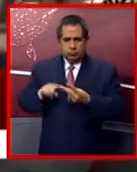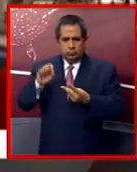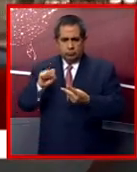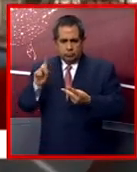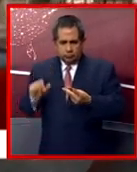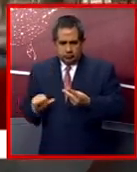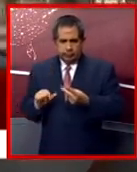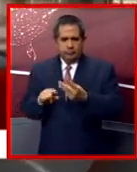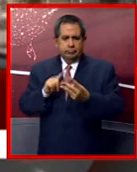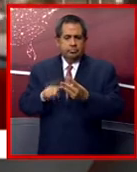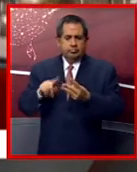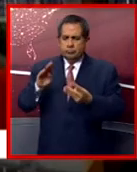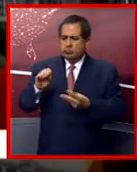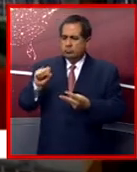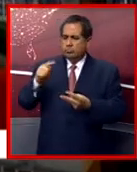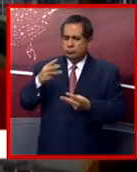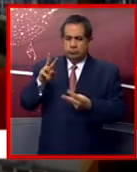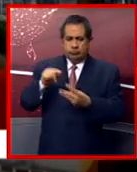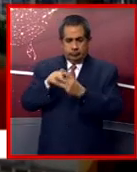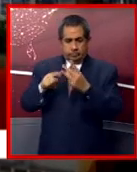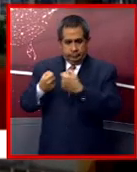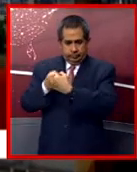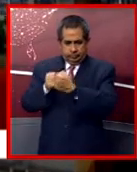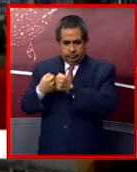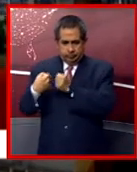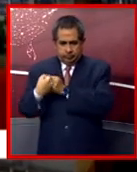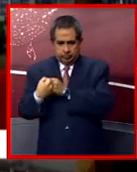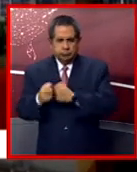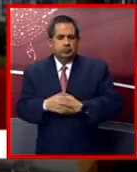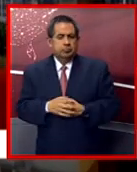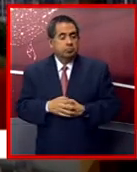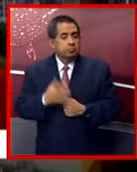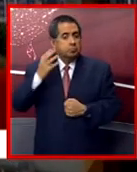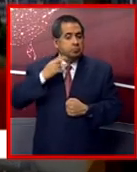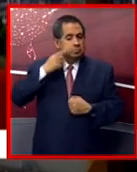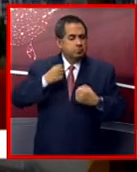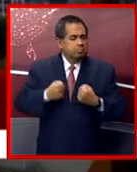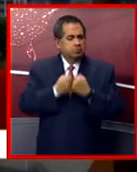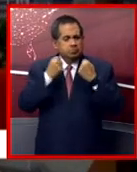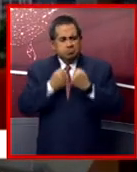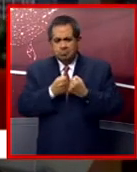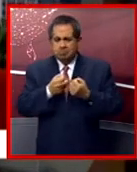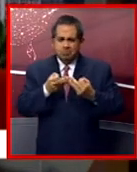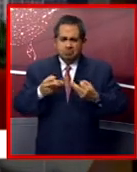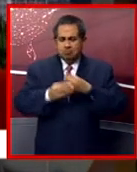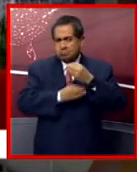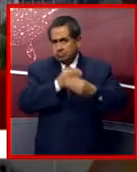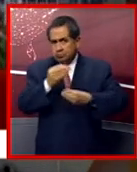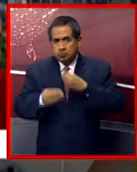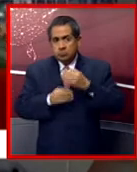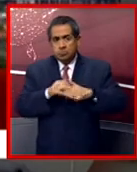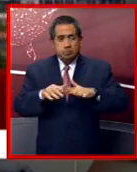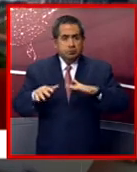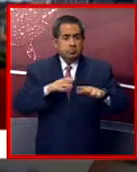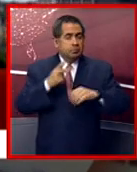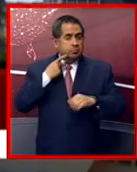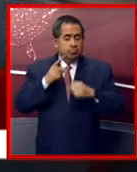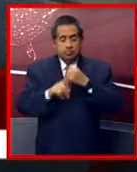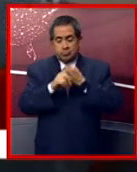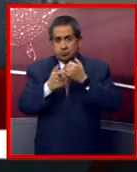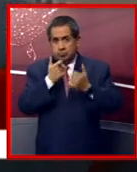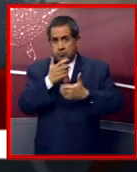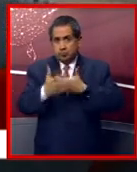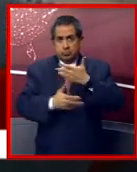Sudáfrica. Tras las tempestades sufridas por el colonialismo, la disputa por los territorios y la inestabilidad política y